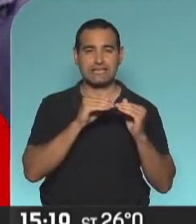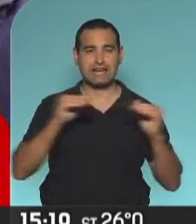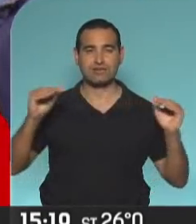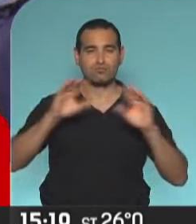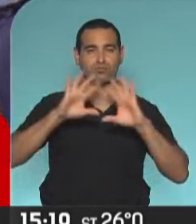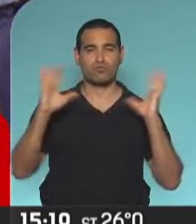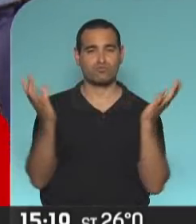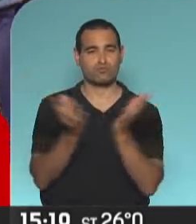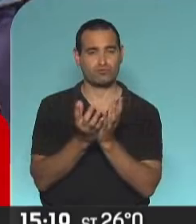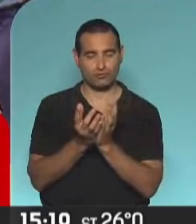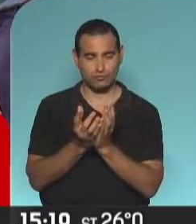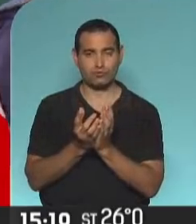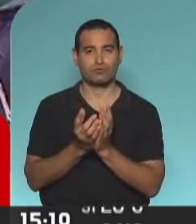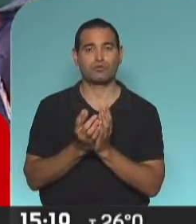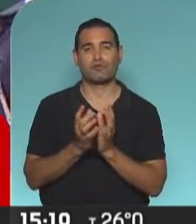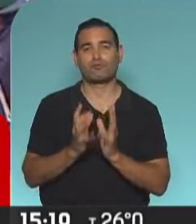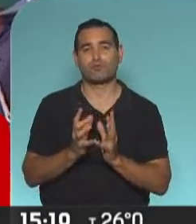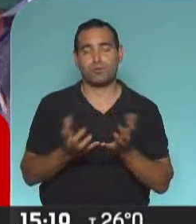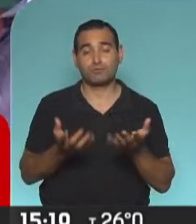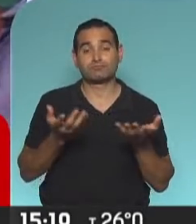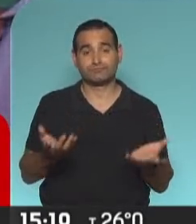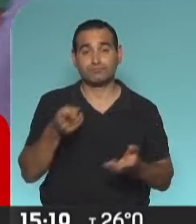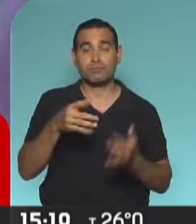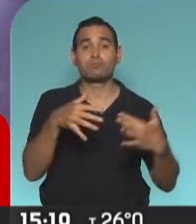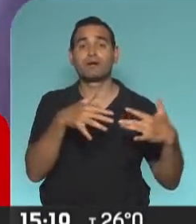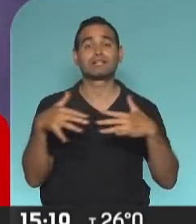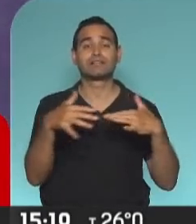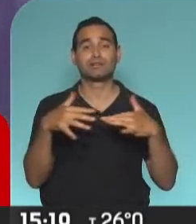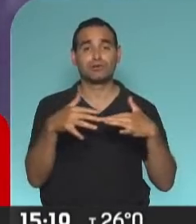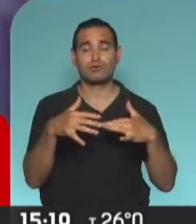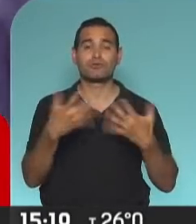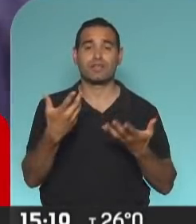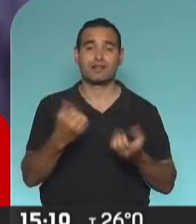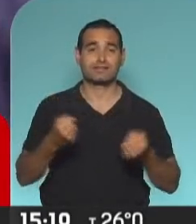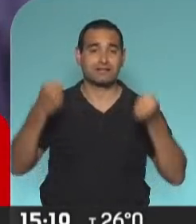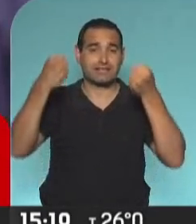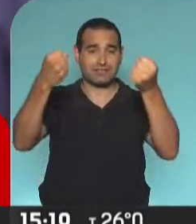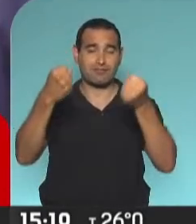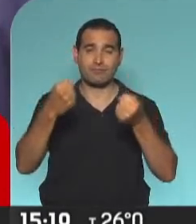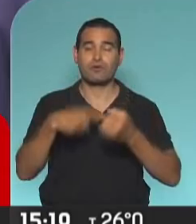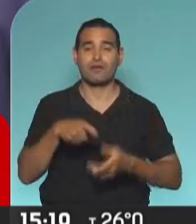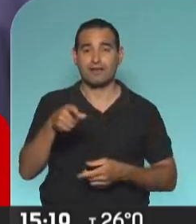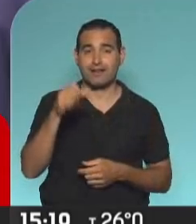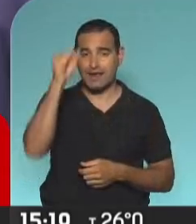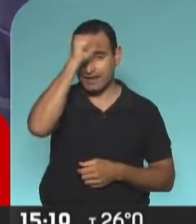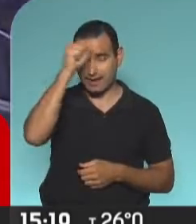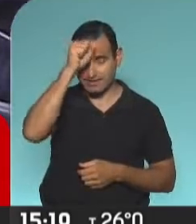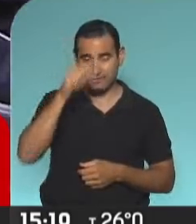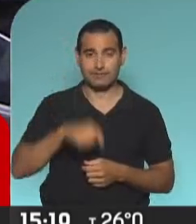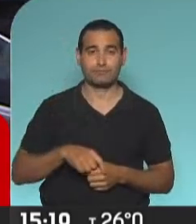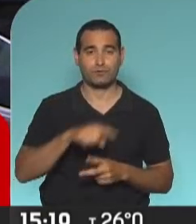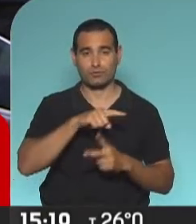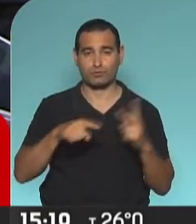mundial en el fútbol y justamente ocurrió en un partido de la champions league en grecia entre olympiacos